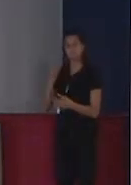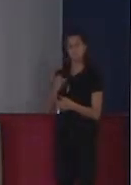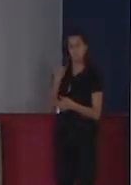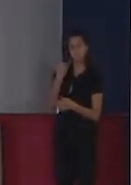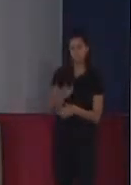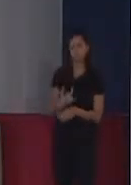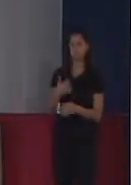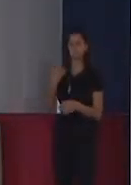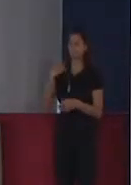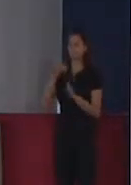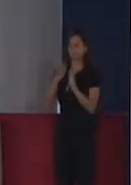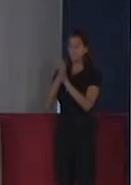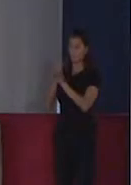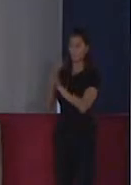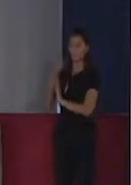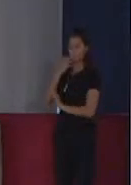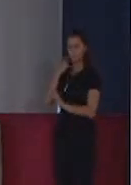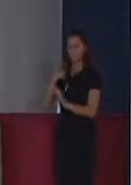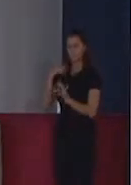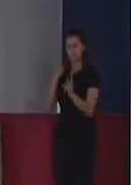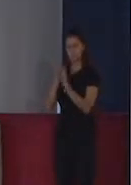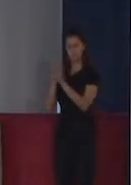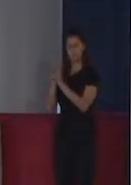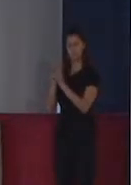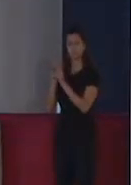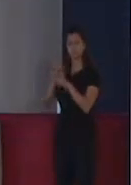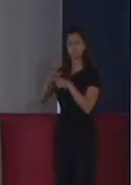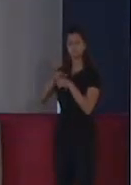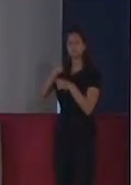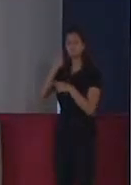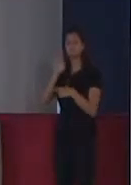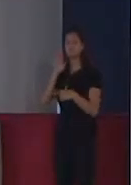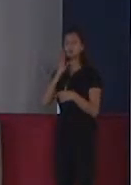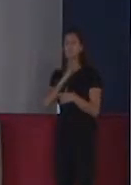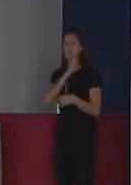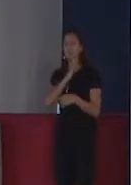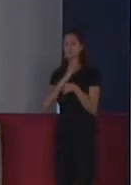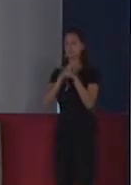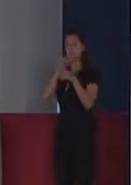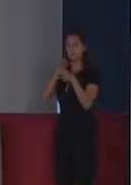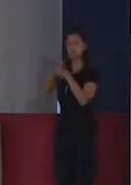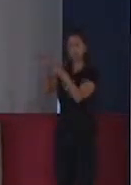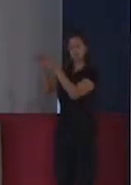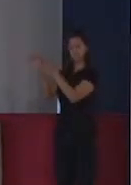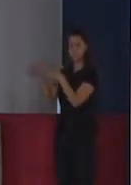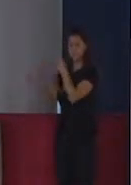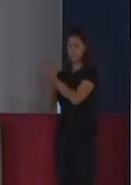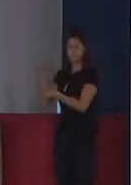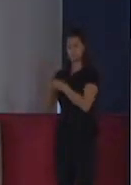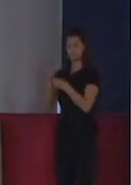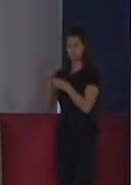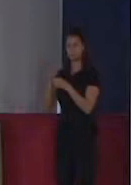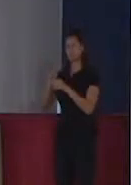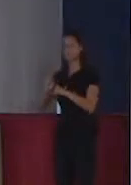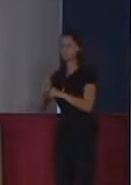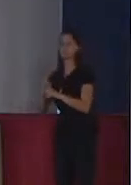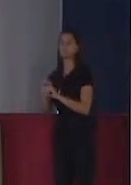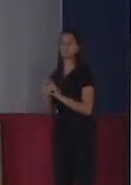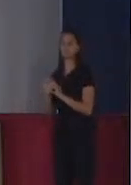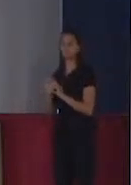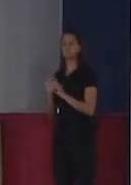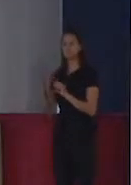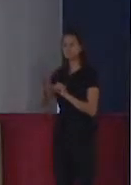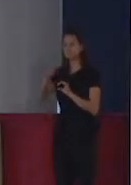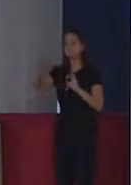está diciendo, por lo menos yo conozco por lo menos el ejercicio de Barbosa y muchos municipios que ya están haciendo este movimiento, están